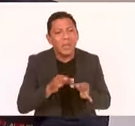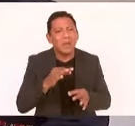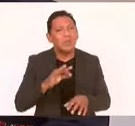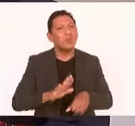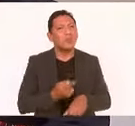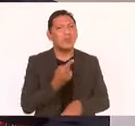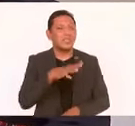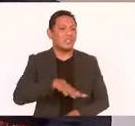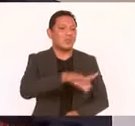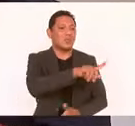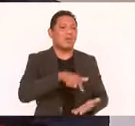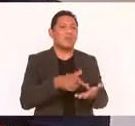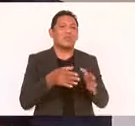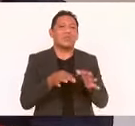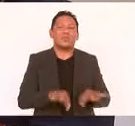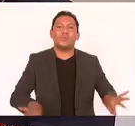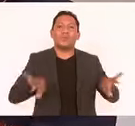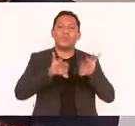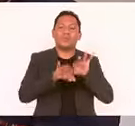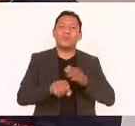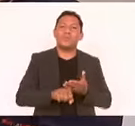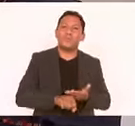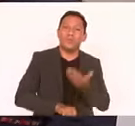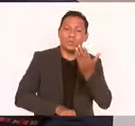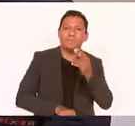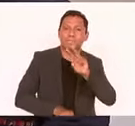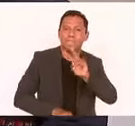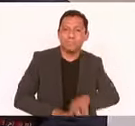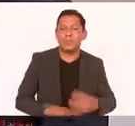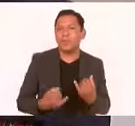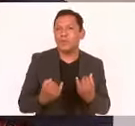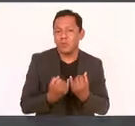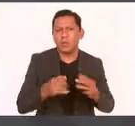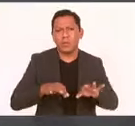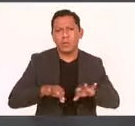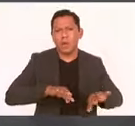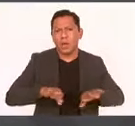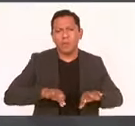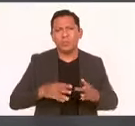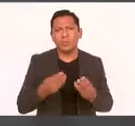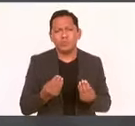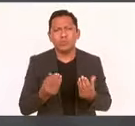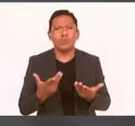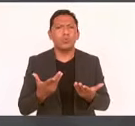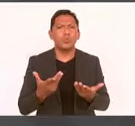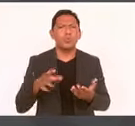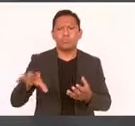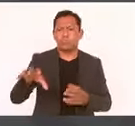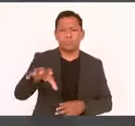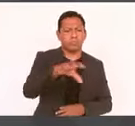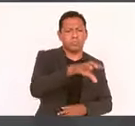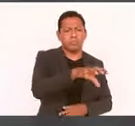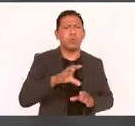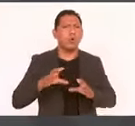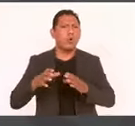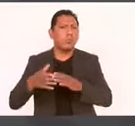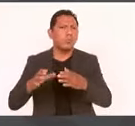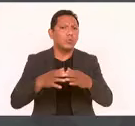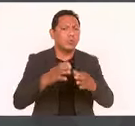muy importante para San Cristóbal. Pero también estamos trabajando mucho, presidente, con las comunidades indígenas.